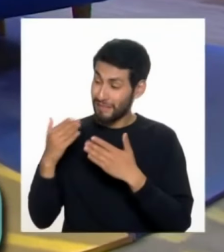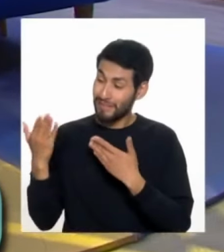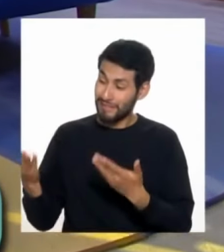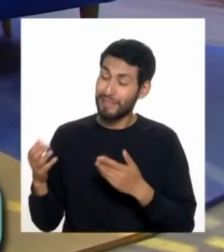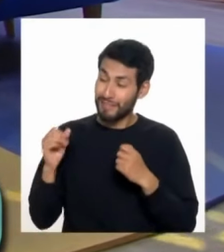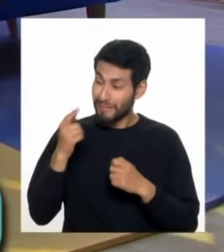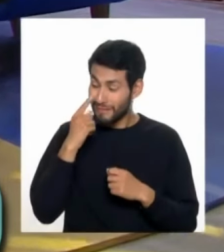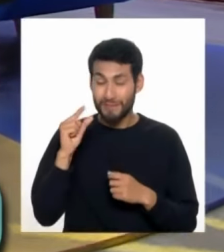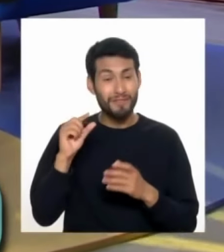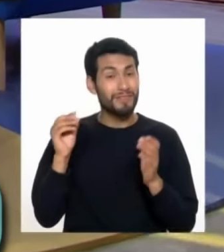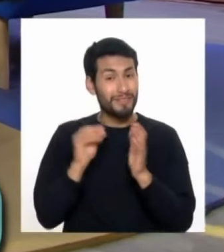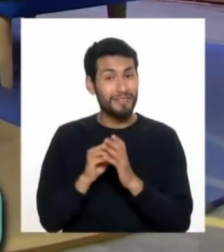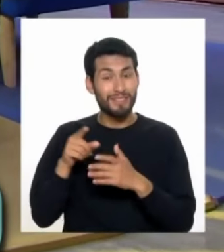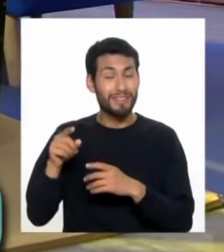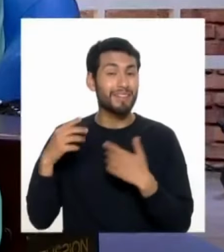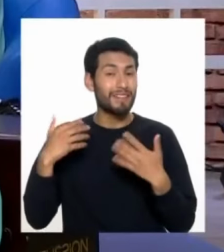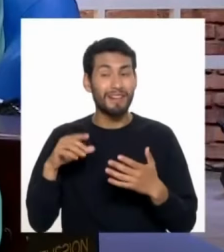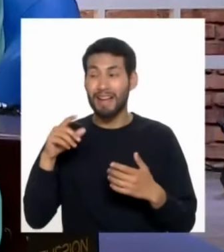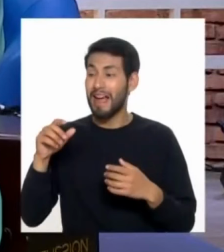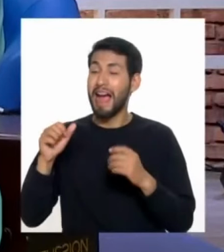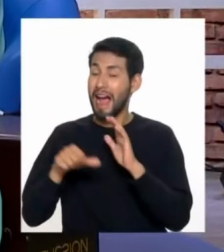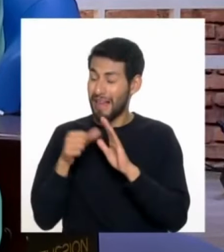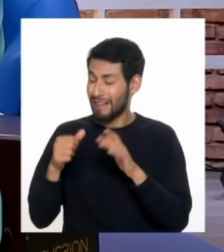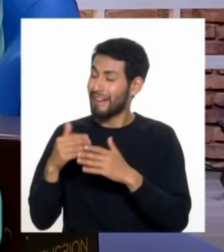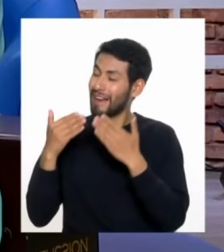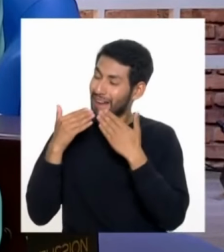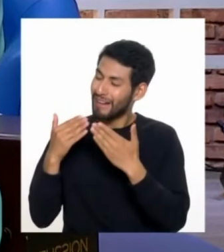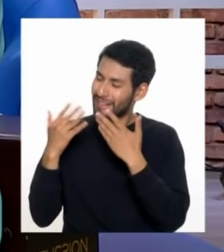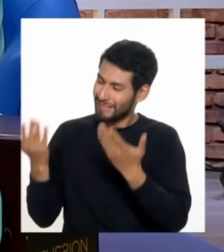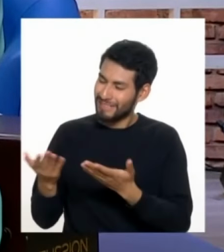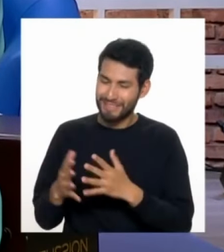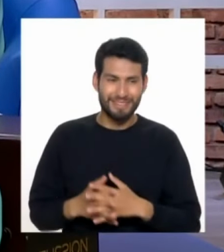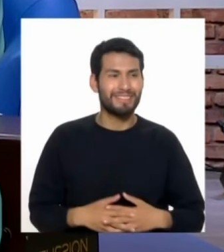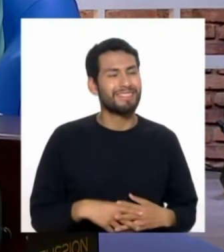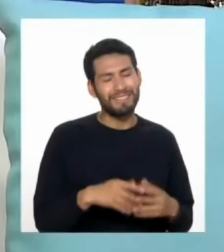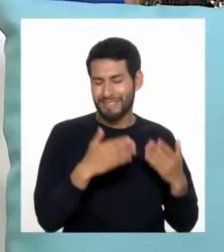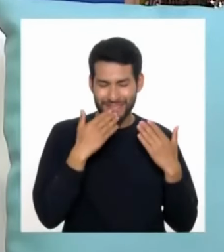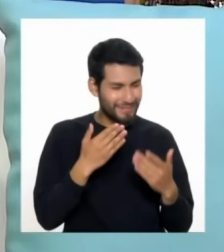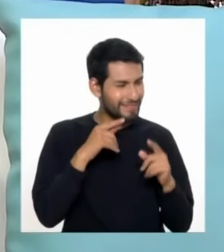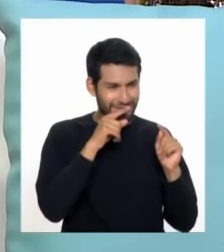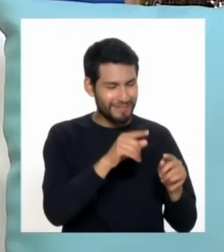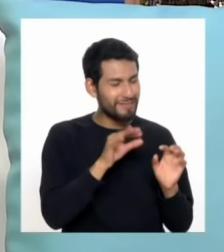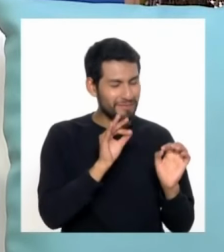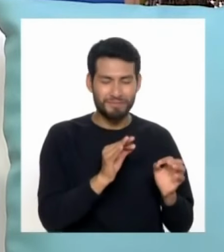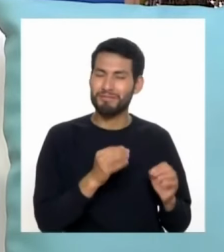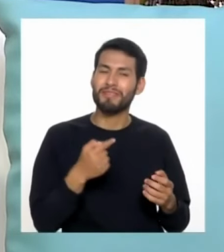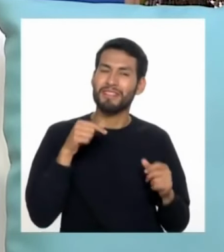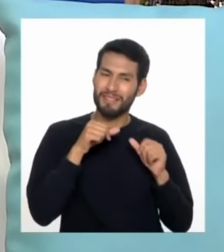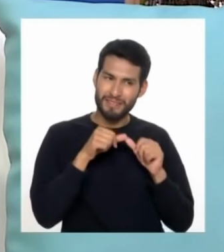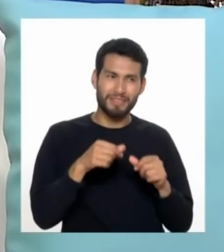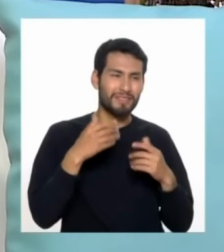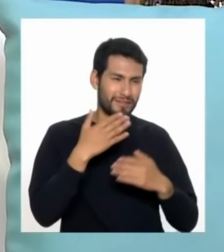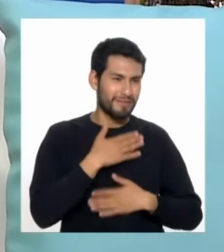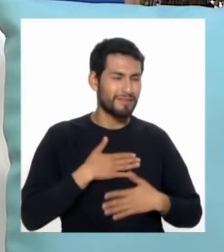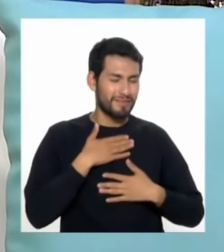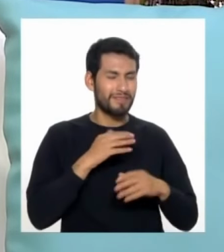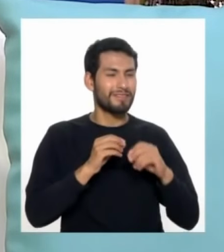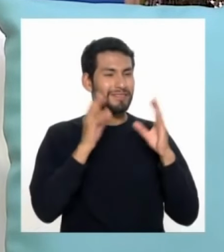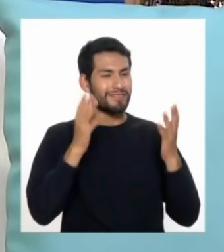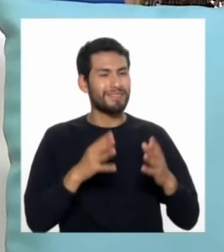poder conocer un poquito más sobre tu arte. Muchísimas gracias por estar hoy con nosotros. No, gracias a ustedes, más bien, y que sigan disfrutando este día.